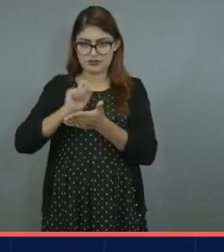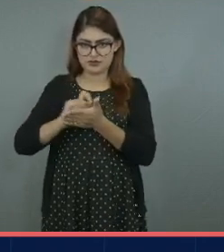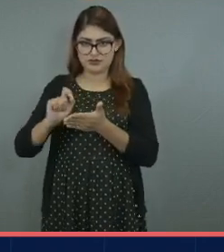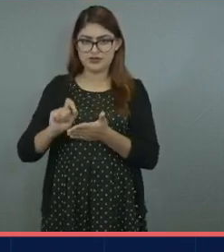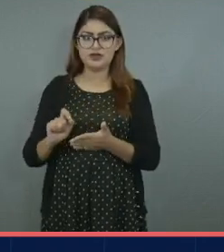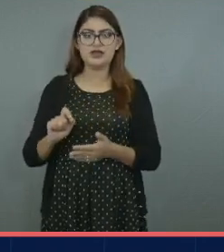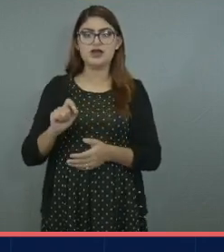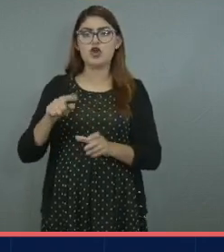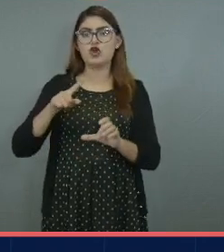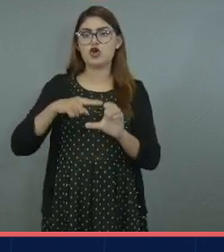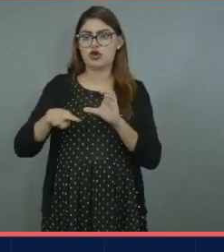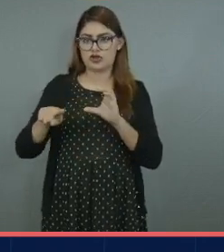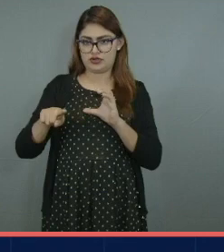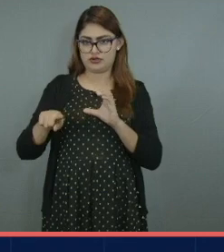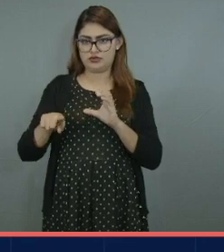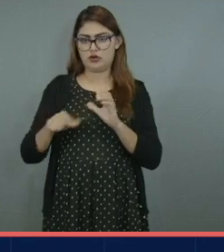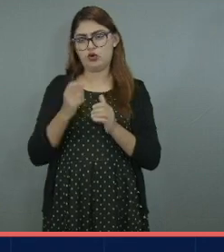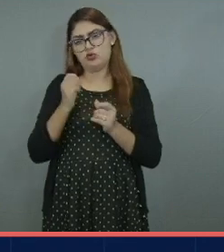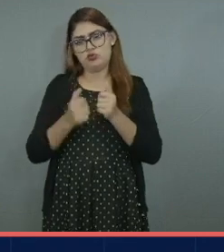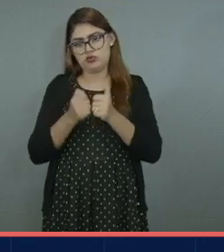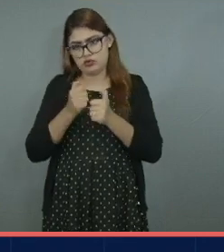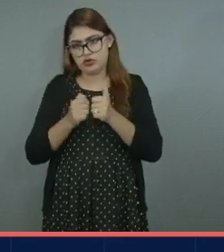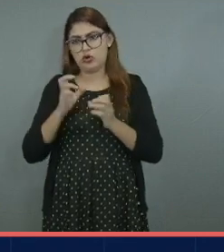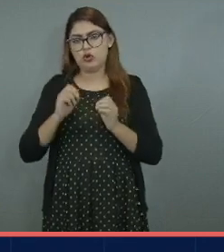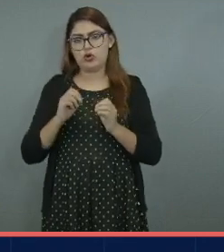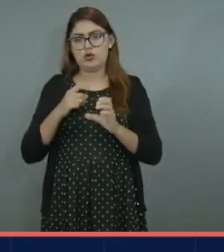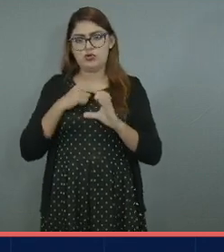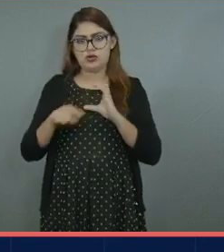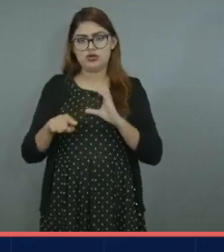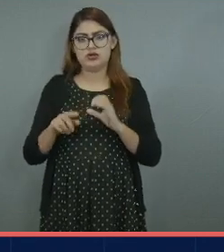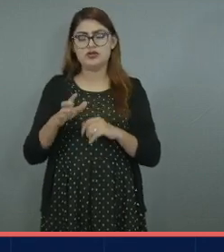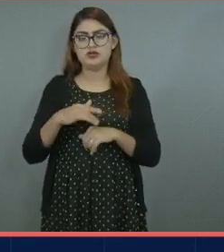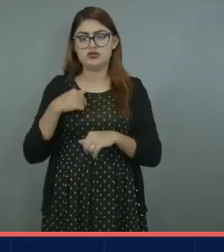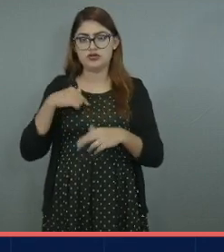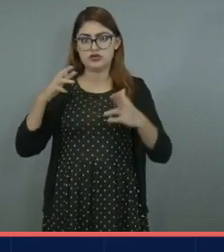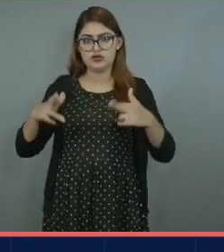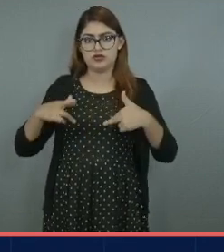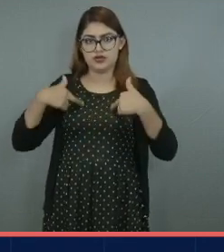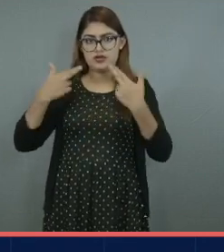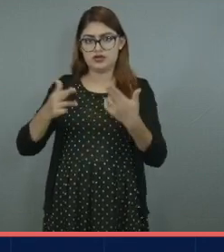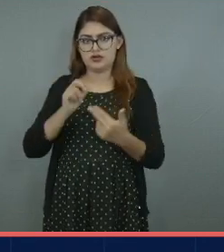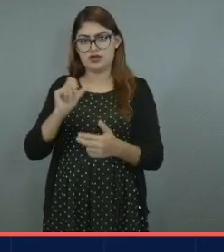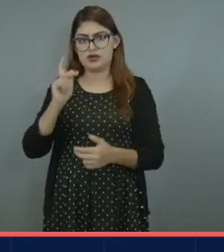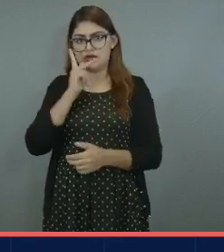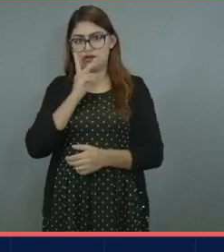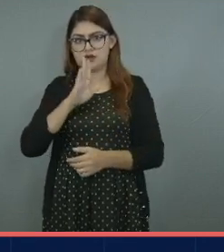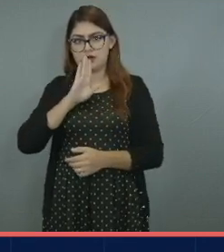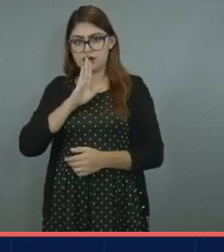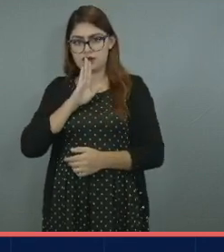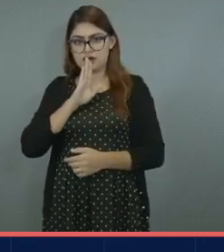electrónico, porque le voy a dar un regalo a papá y a mamá.